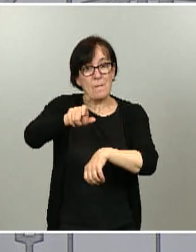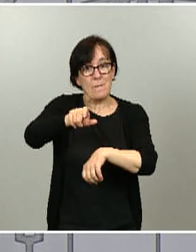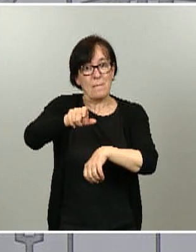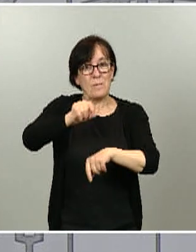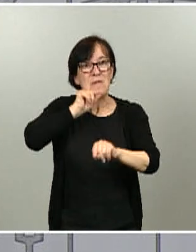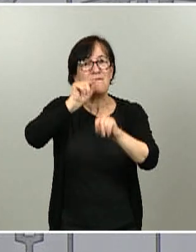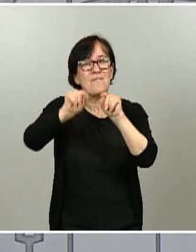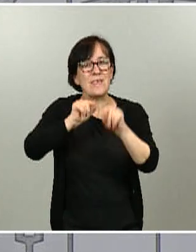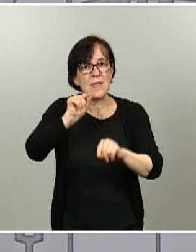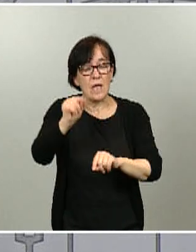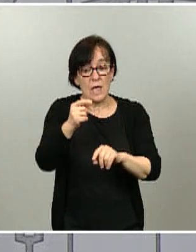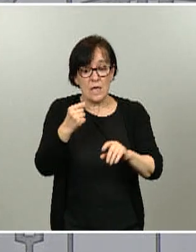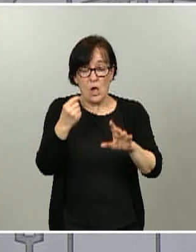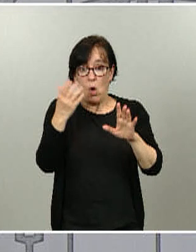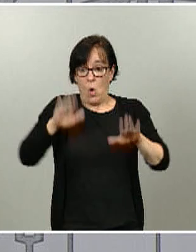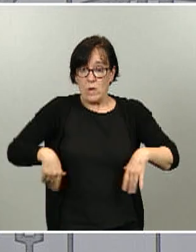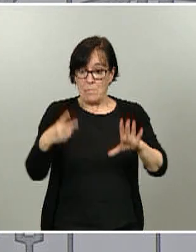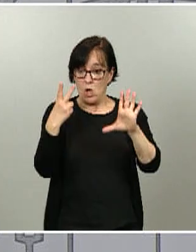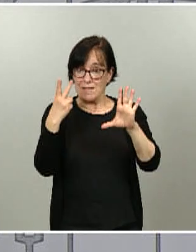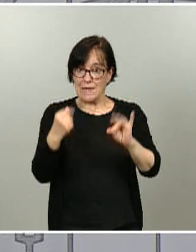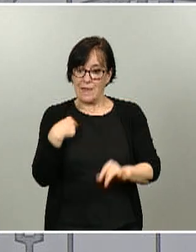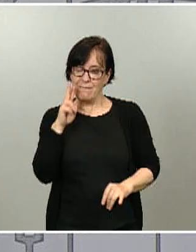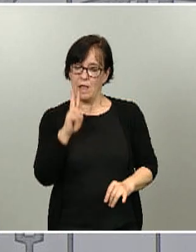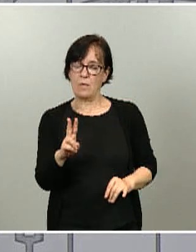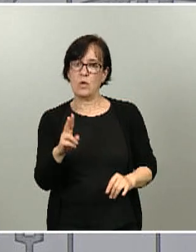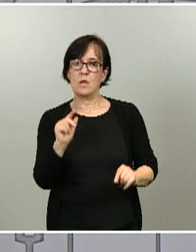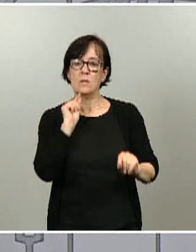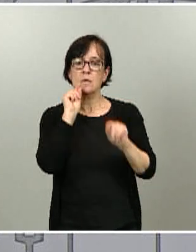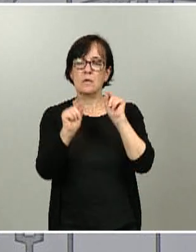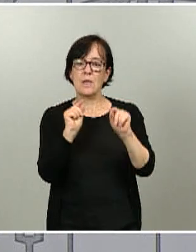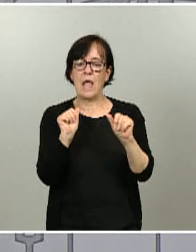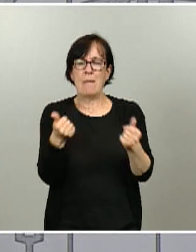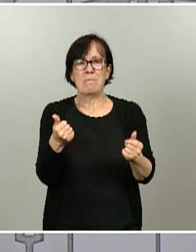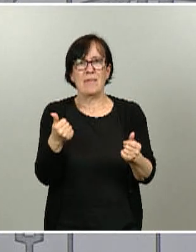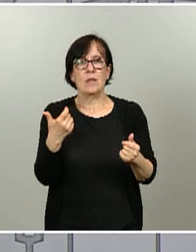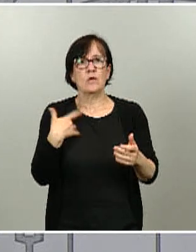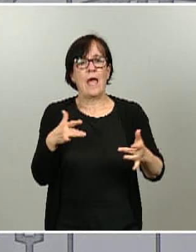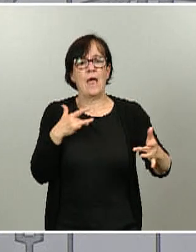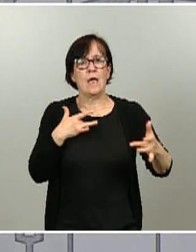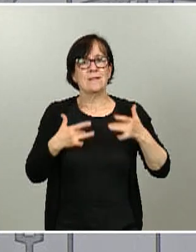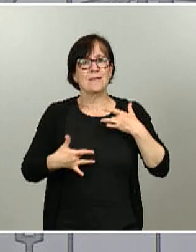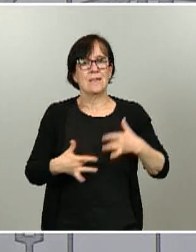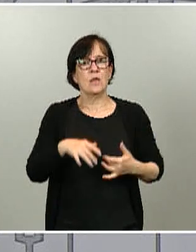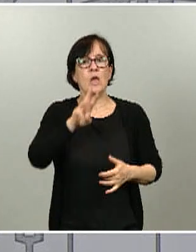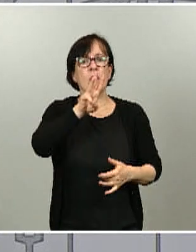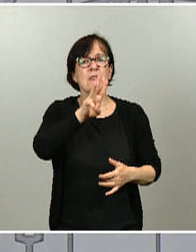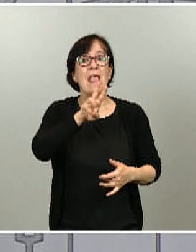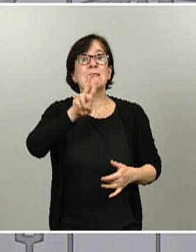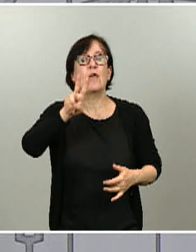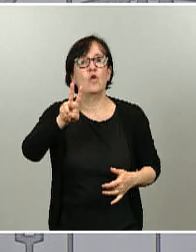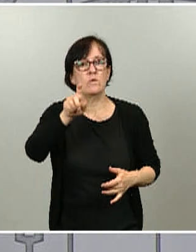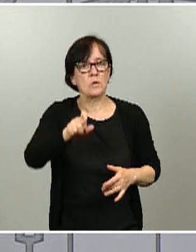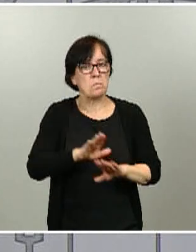últimos 7 días se han infectado o han iniciado síntomas únicamente 32. Y en los